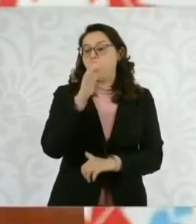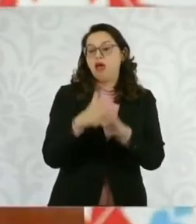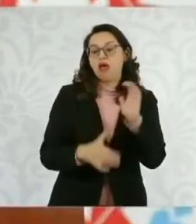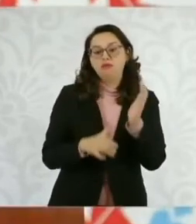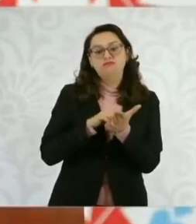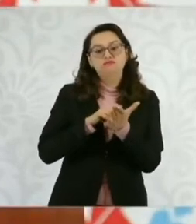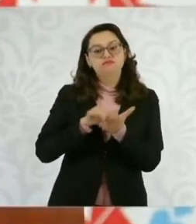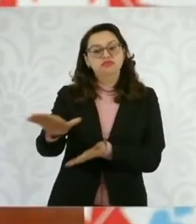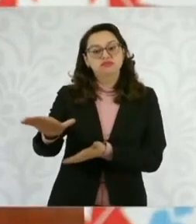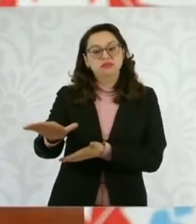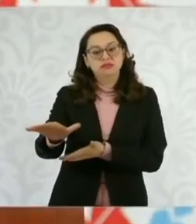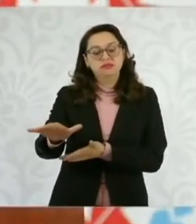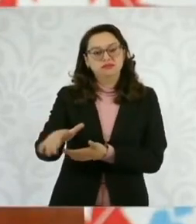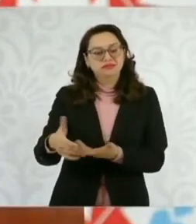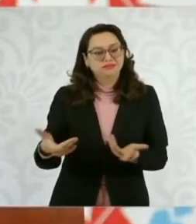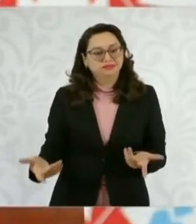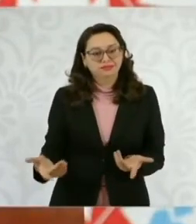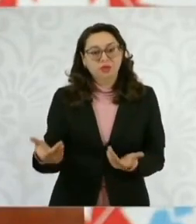evitar generar